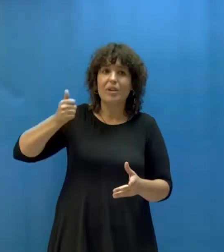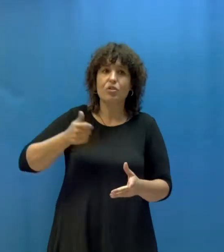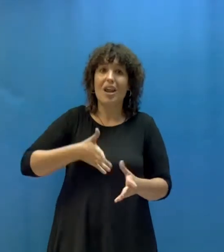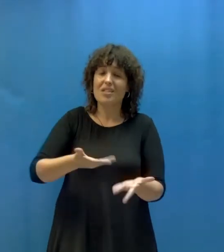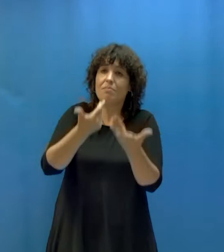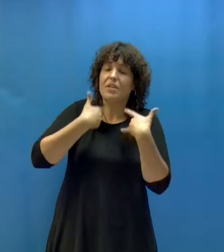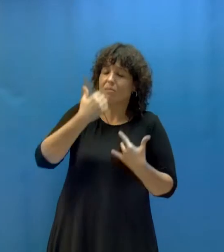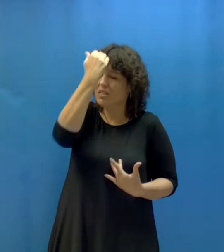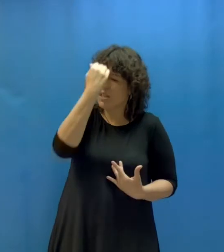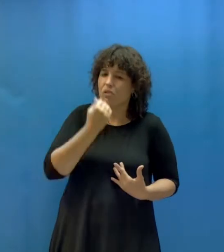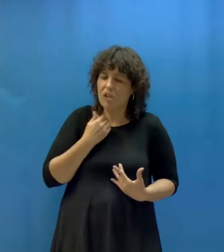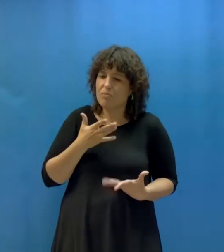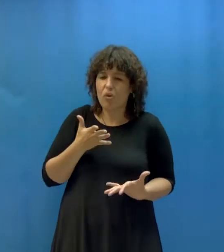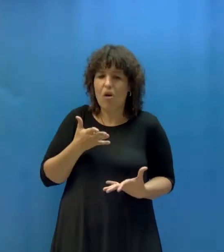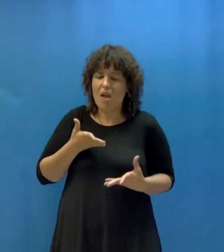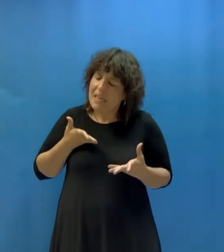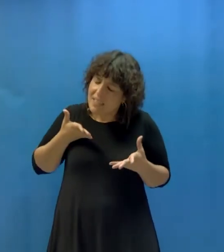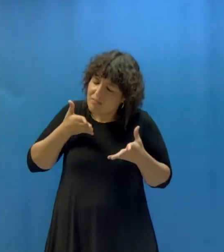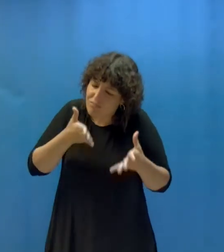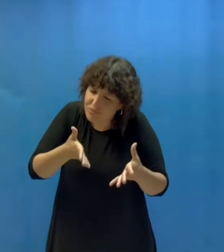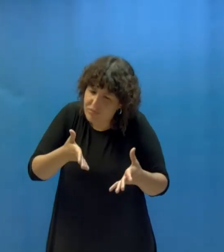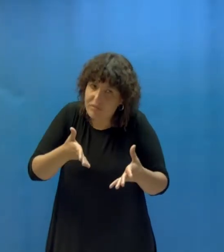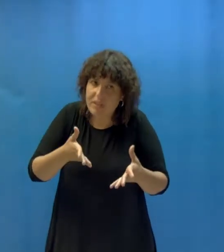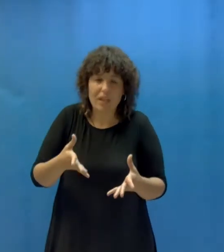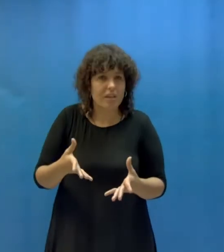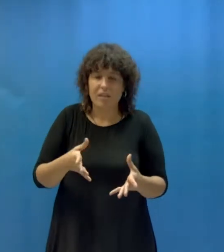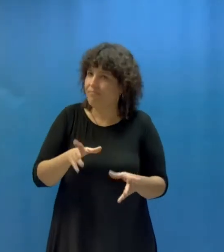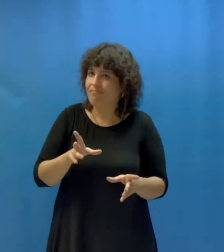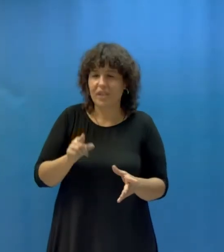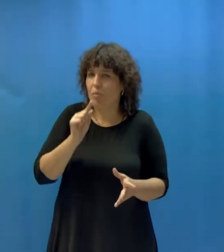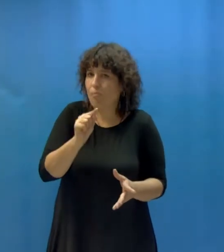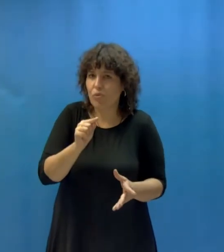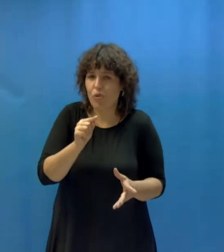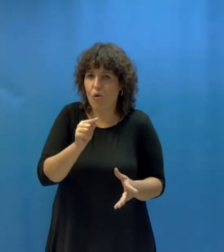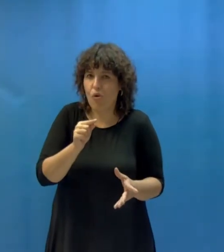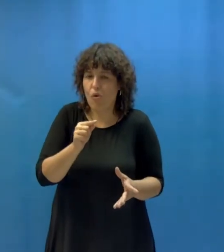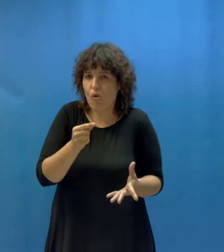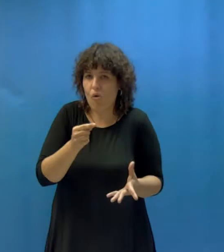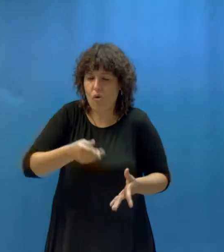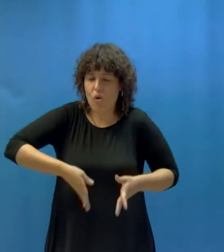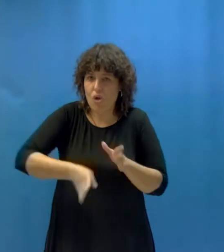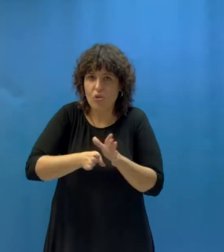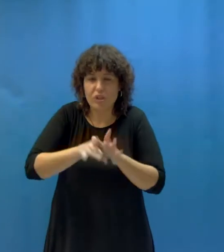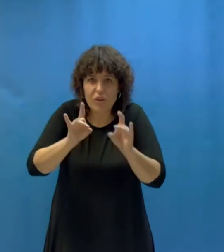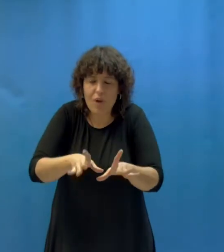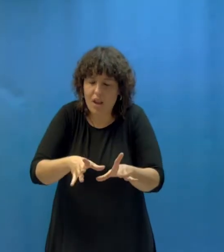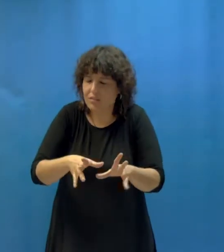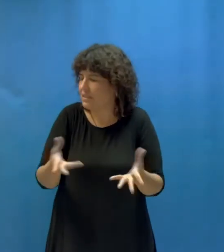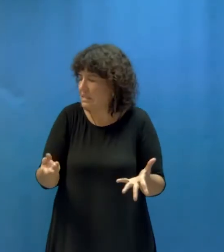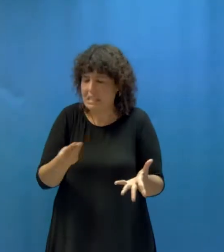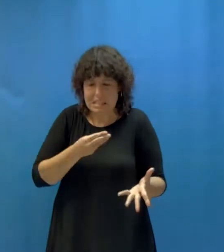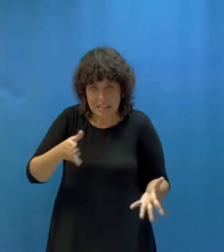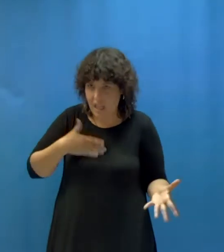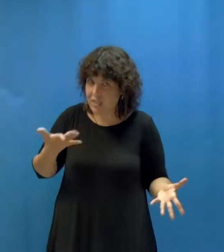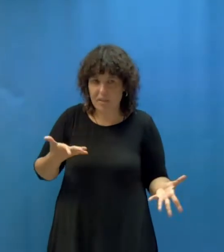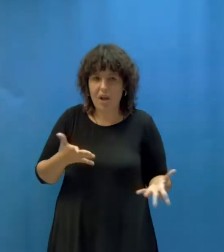Qué triste que 40 años después nos encontremos en el mismo punto de partida. Es decir, al monumento ya se le despojó de sus